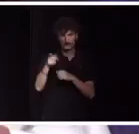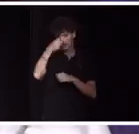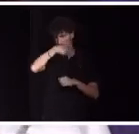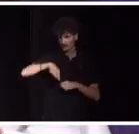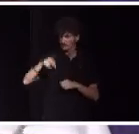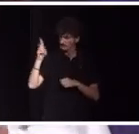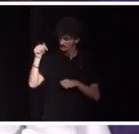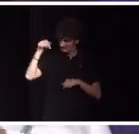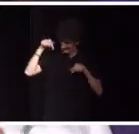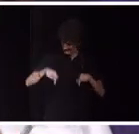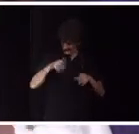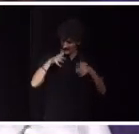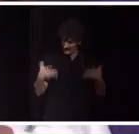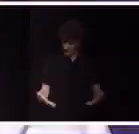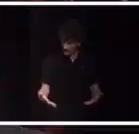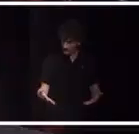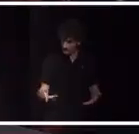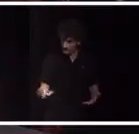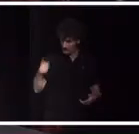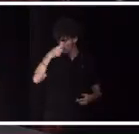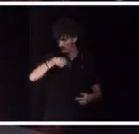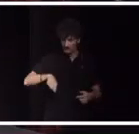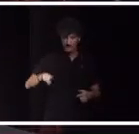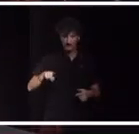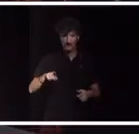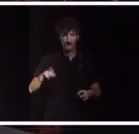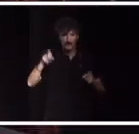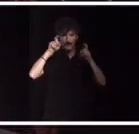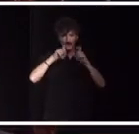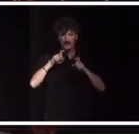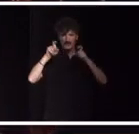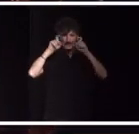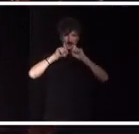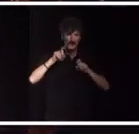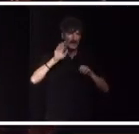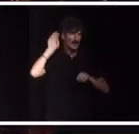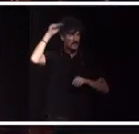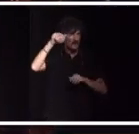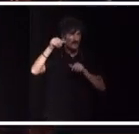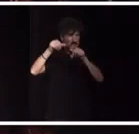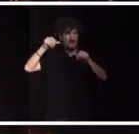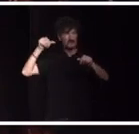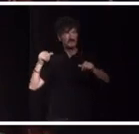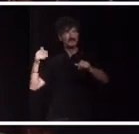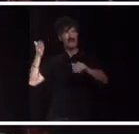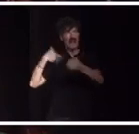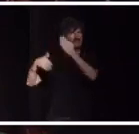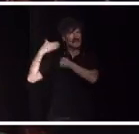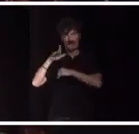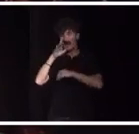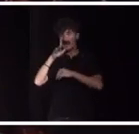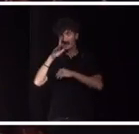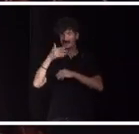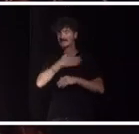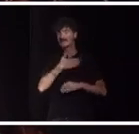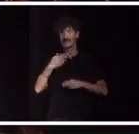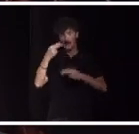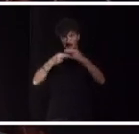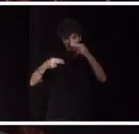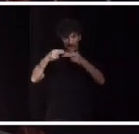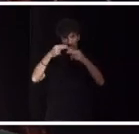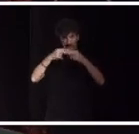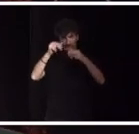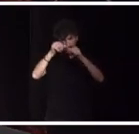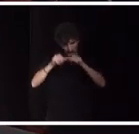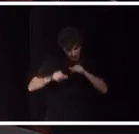venido a llorar por las repúblicas pasadas. Venimos a construir